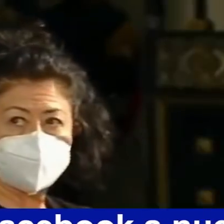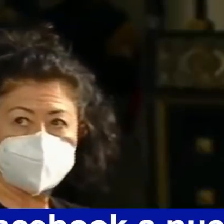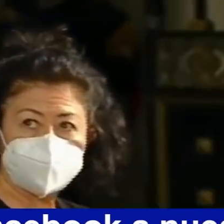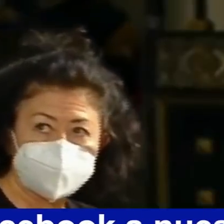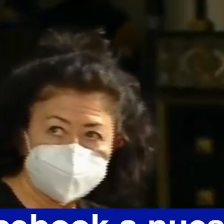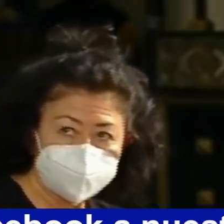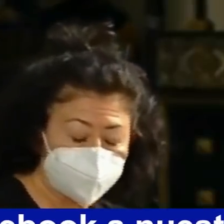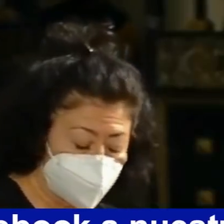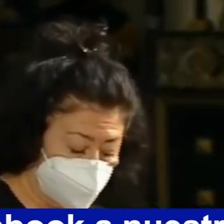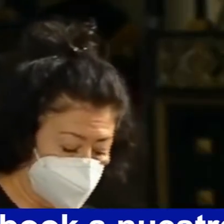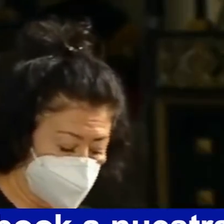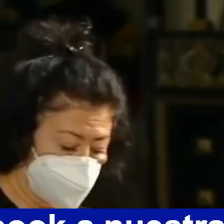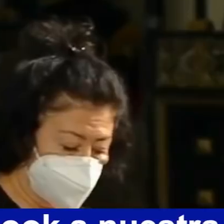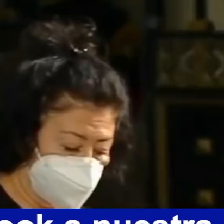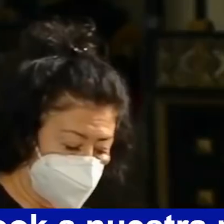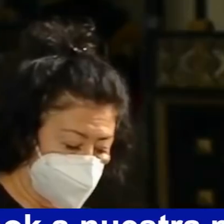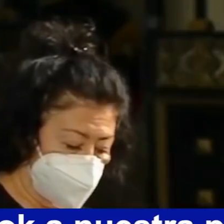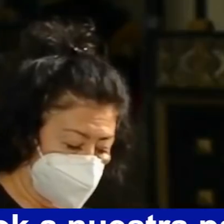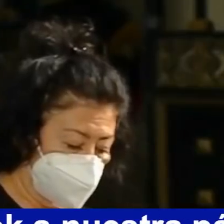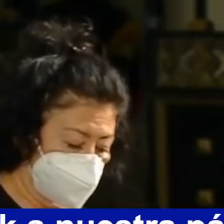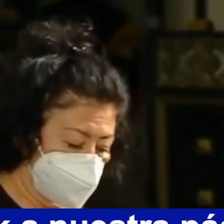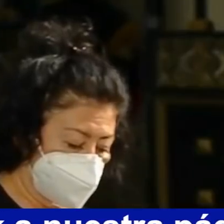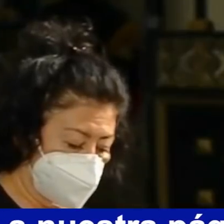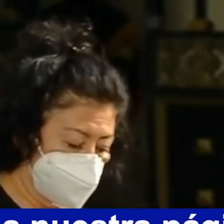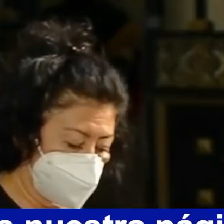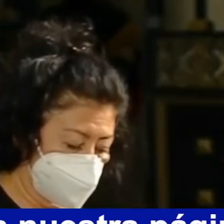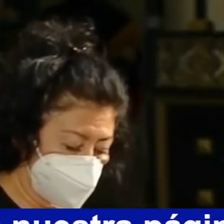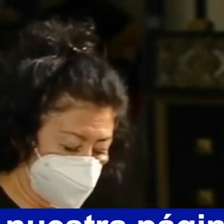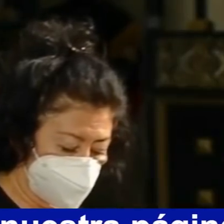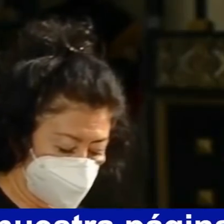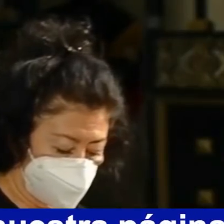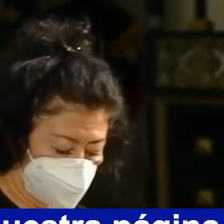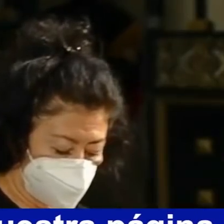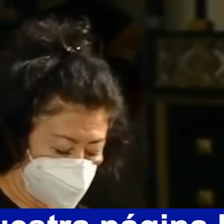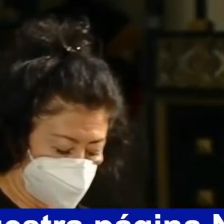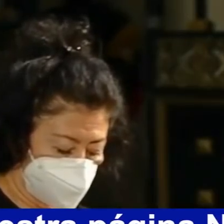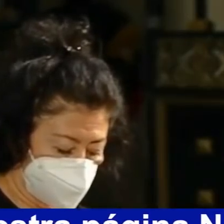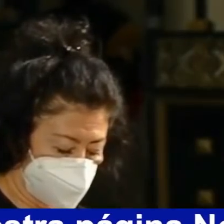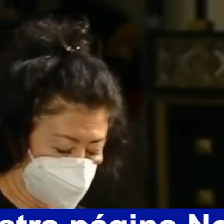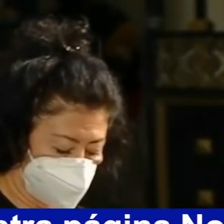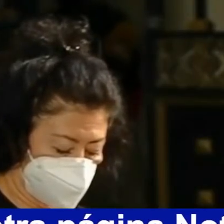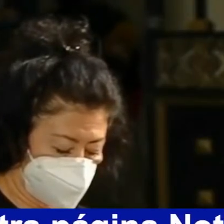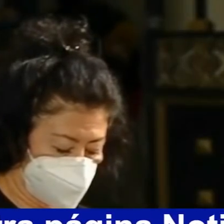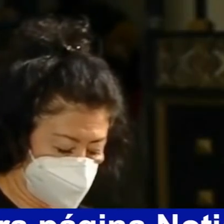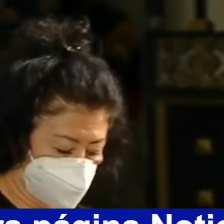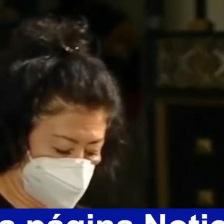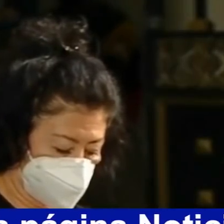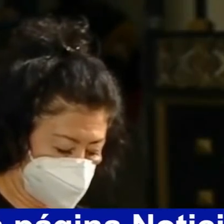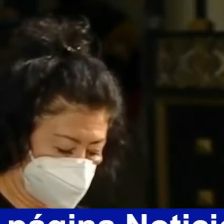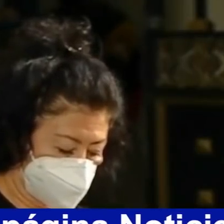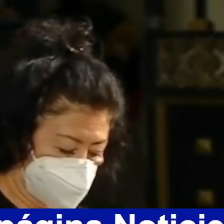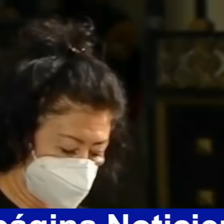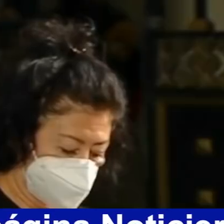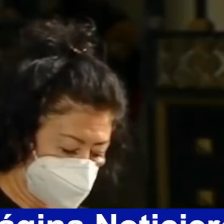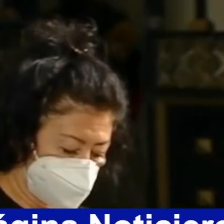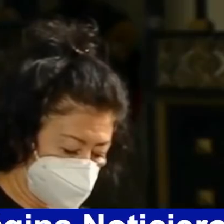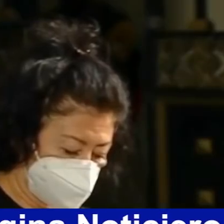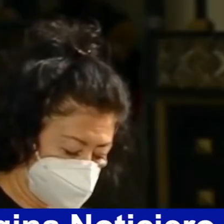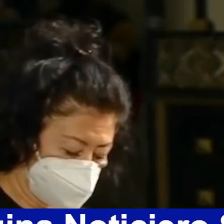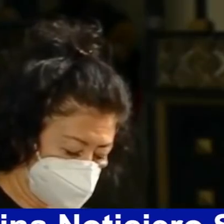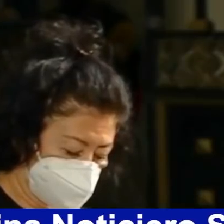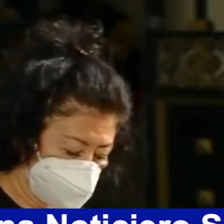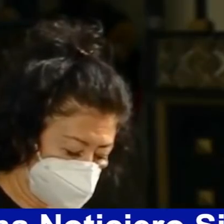se mandó a hacer en la época, en el 2008, por el expresidente Felipe